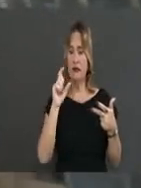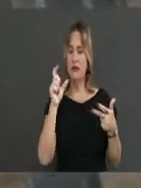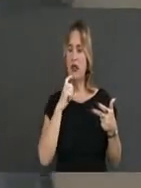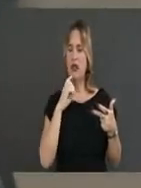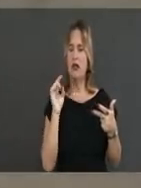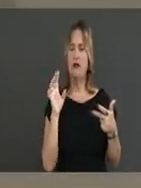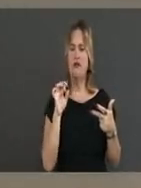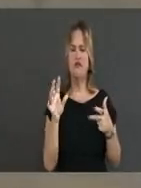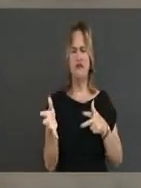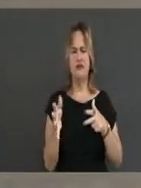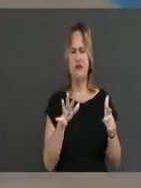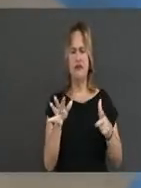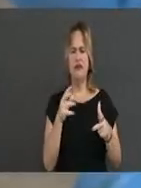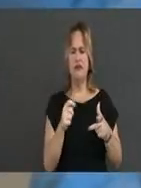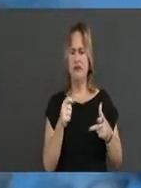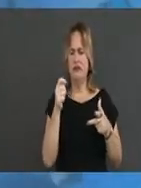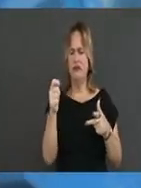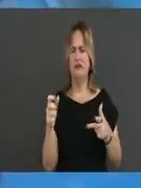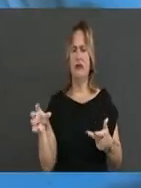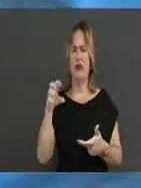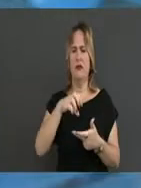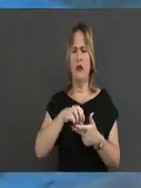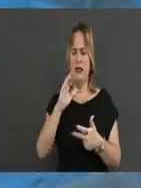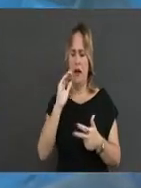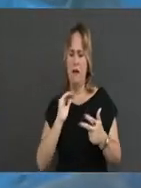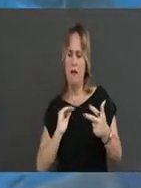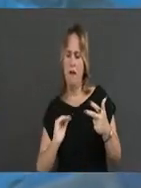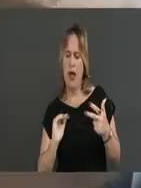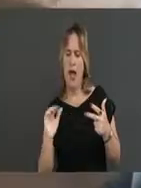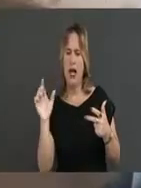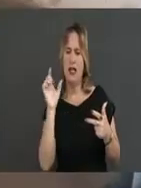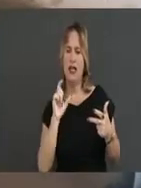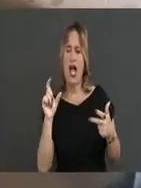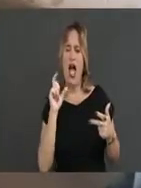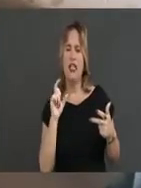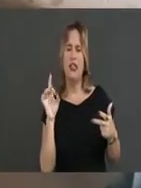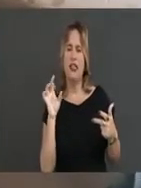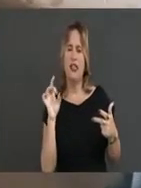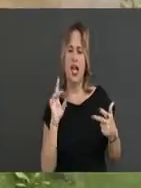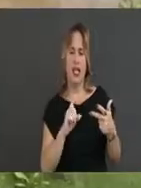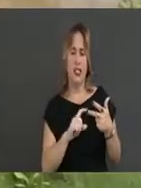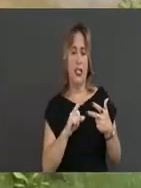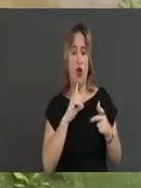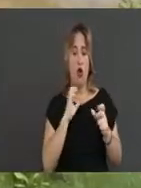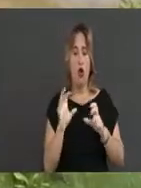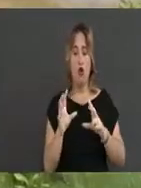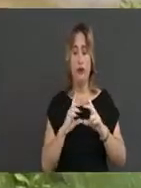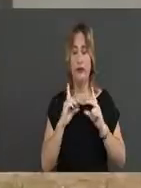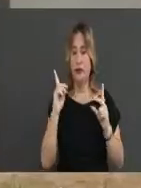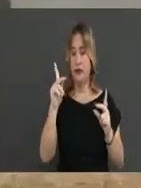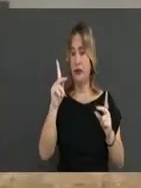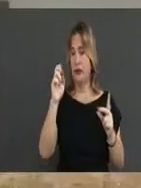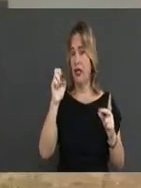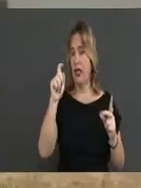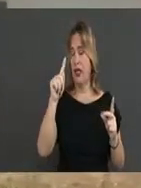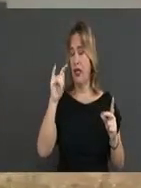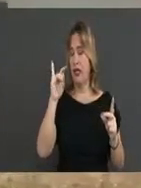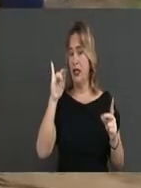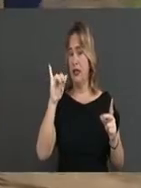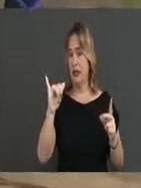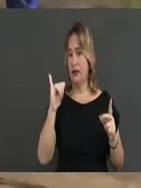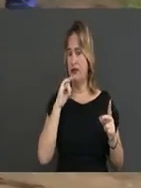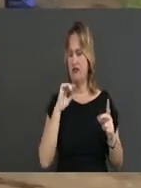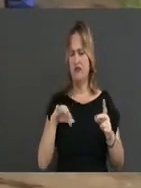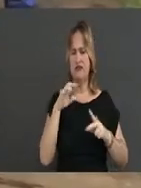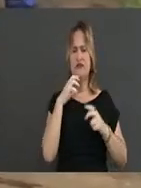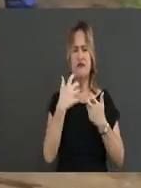porque solo protege la parte baja del Caney, es un circuito que con la relación, por supuesto,